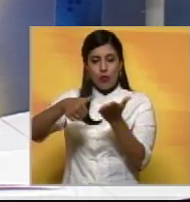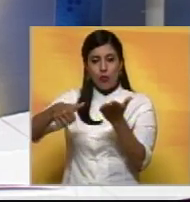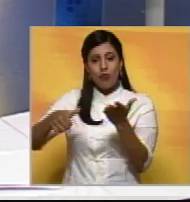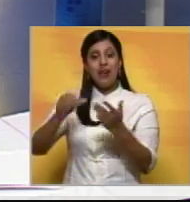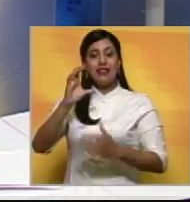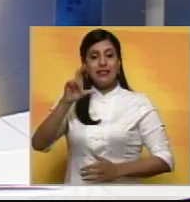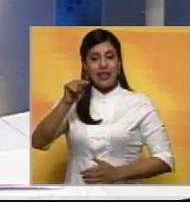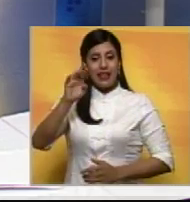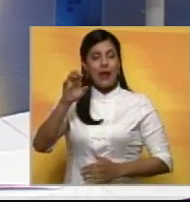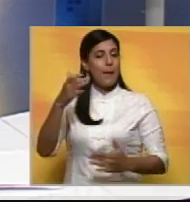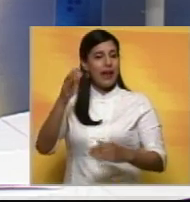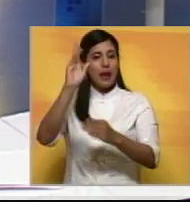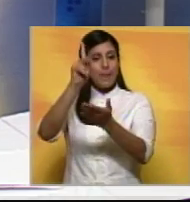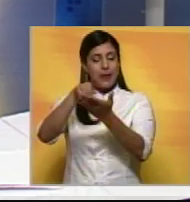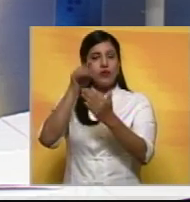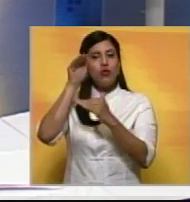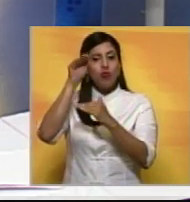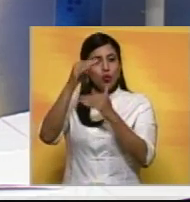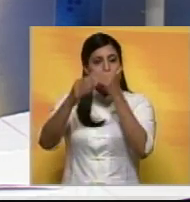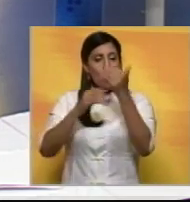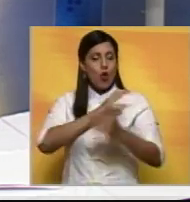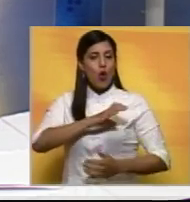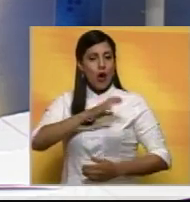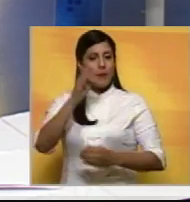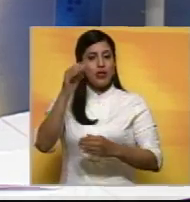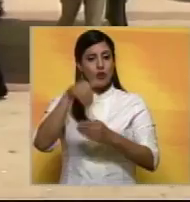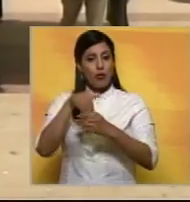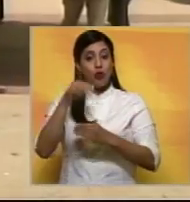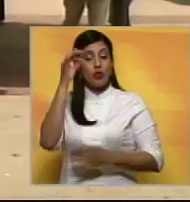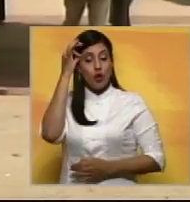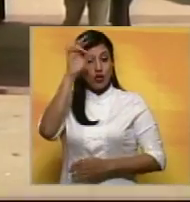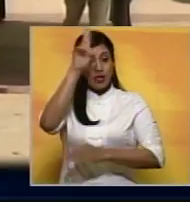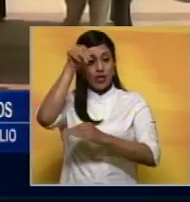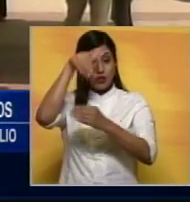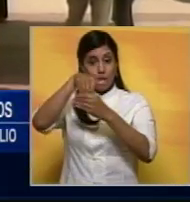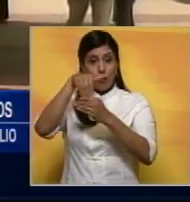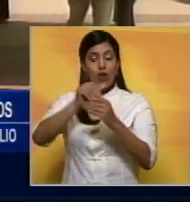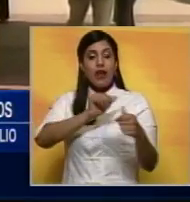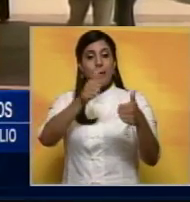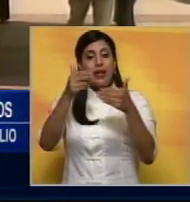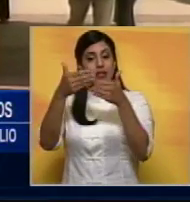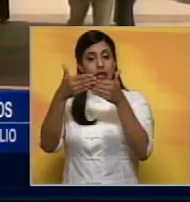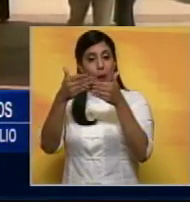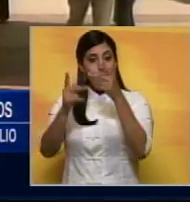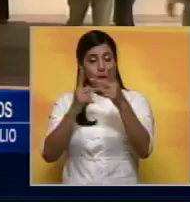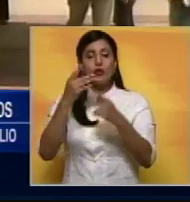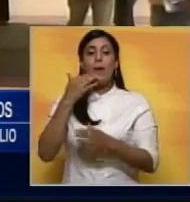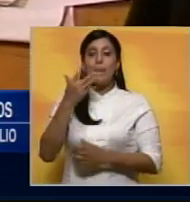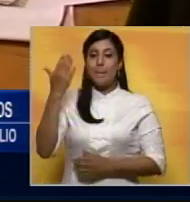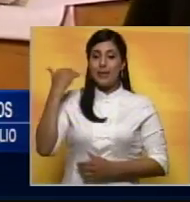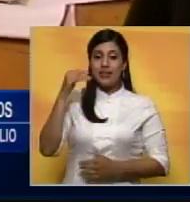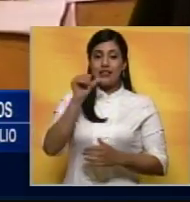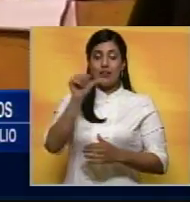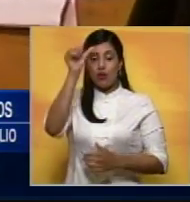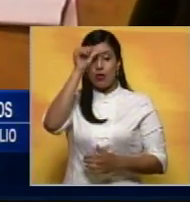CNE para poder participar en futuros comicios electorales. El Consejo Nacional Electoral reinició el proceso y el pasado fin de semana correspondió el turno